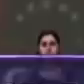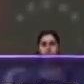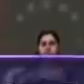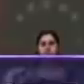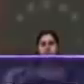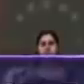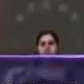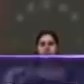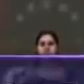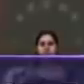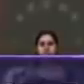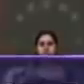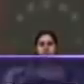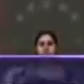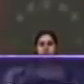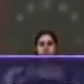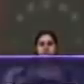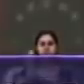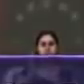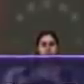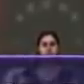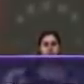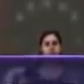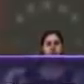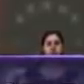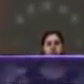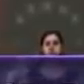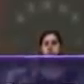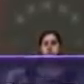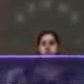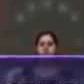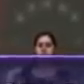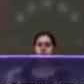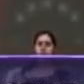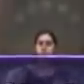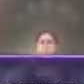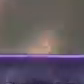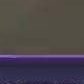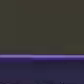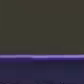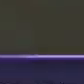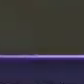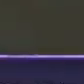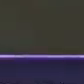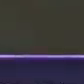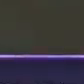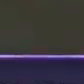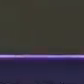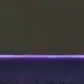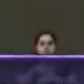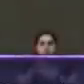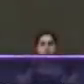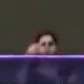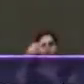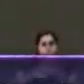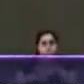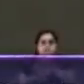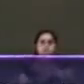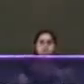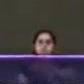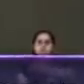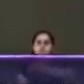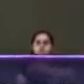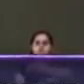un salto gigante a su transformación mediante colaboradores privados. Para el mes de septiembre, la planta